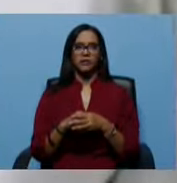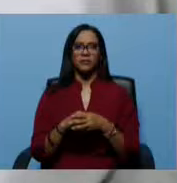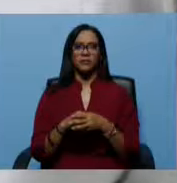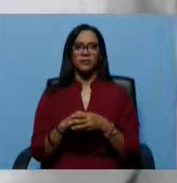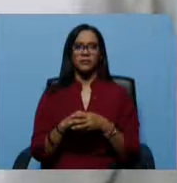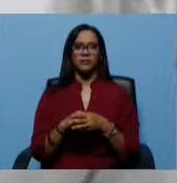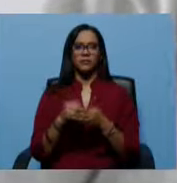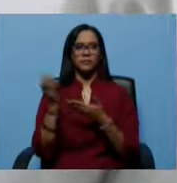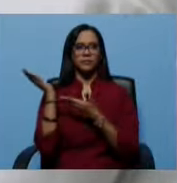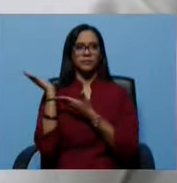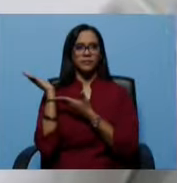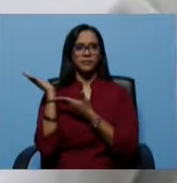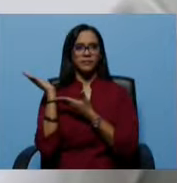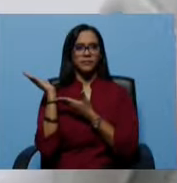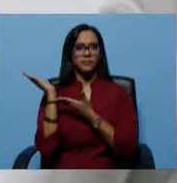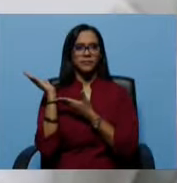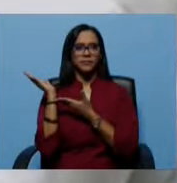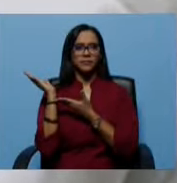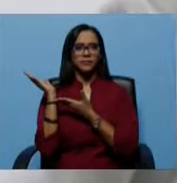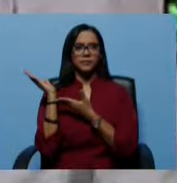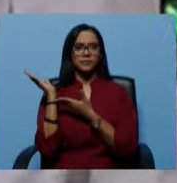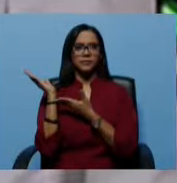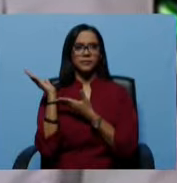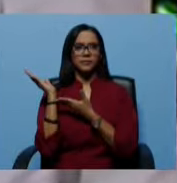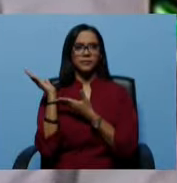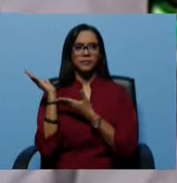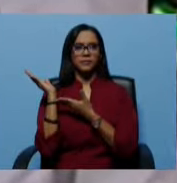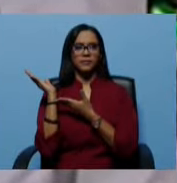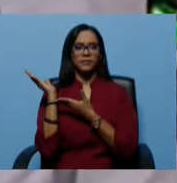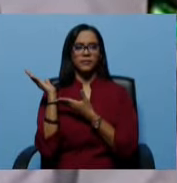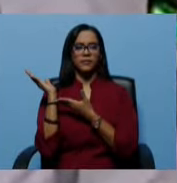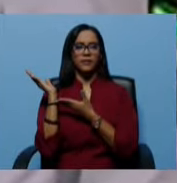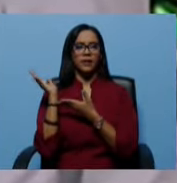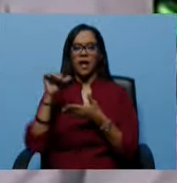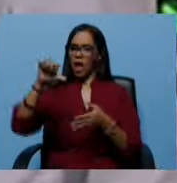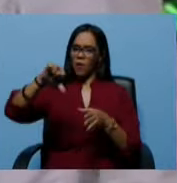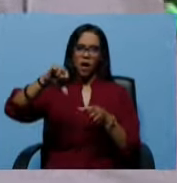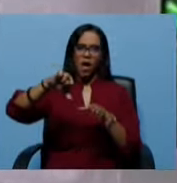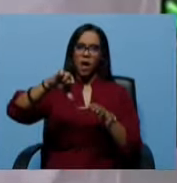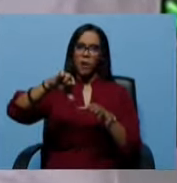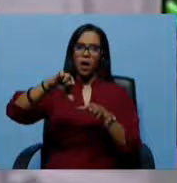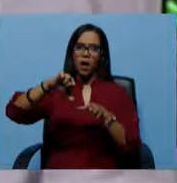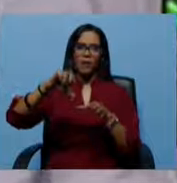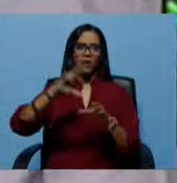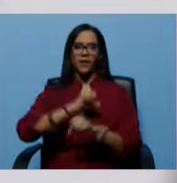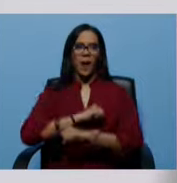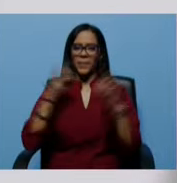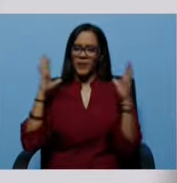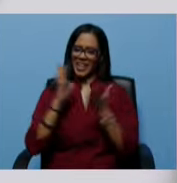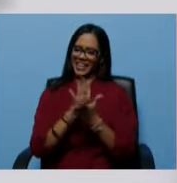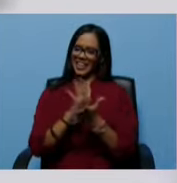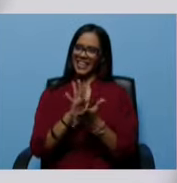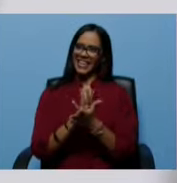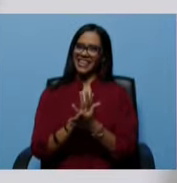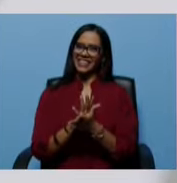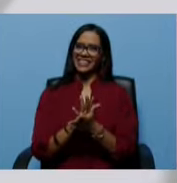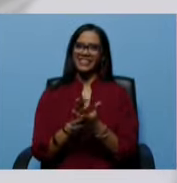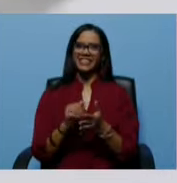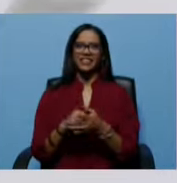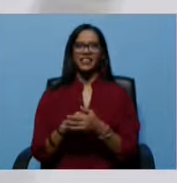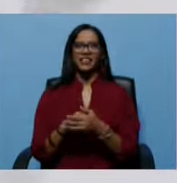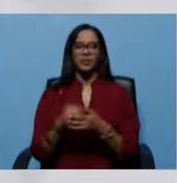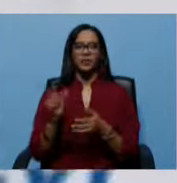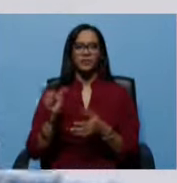que se observe. ¿Sí? Ajá. Agregamos el agua. Agrega, agrega, sin miedo, tranquila. No va a explotar, tranquila. Dátelo un